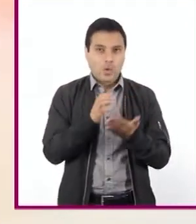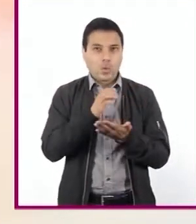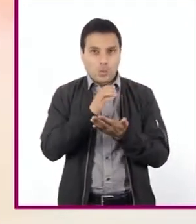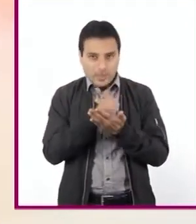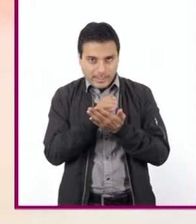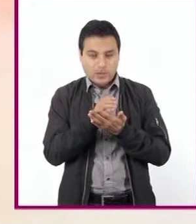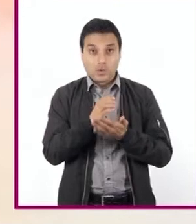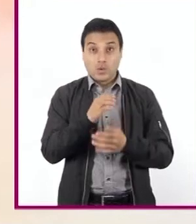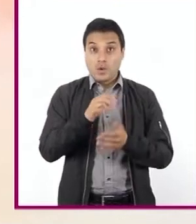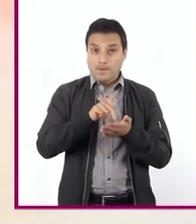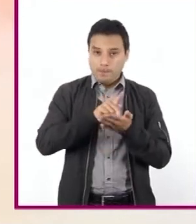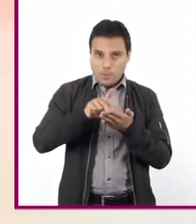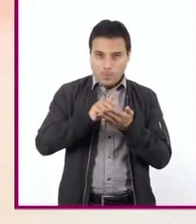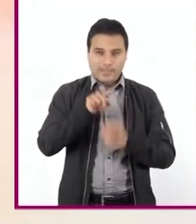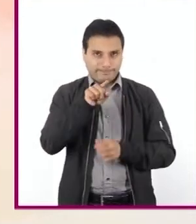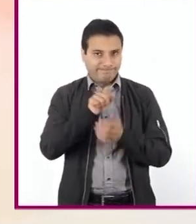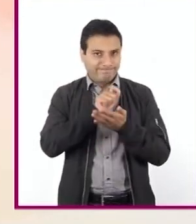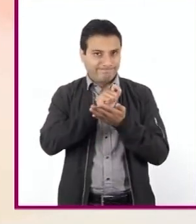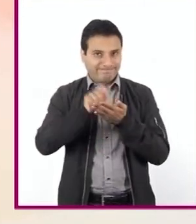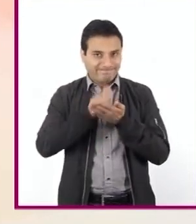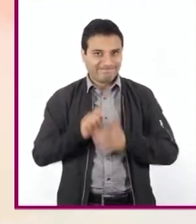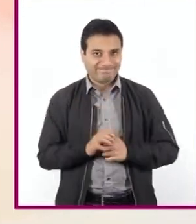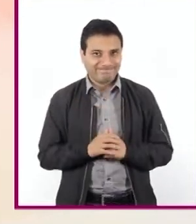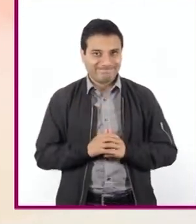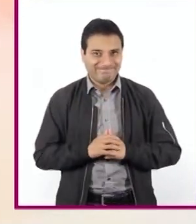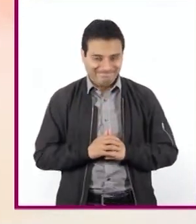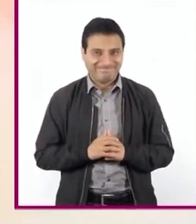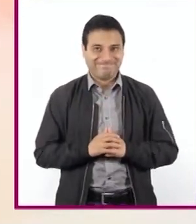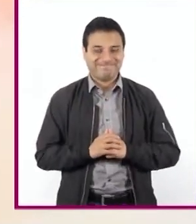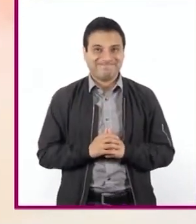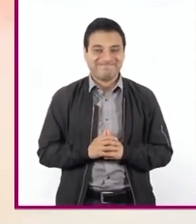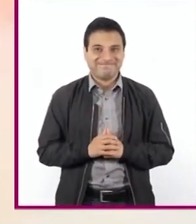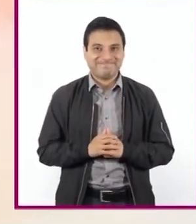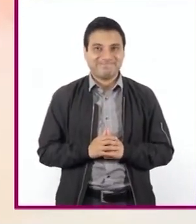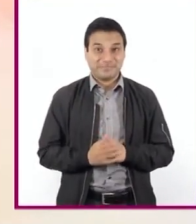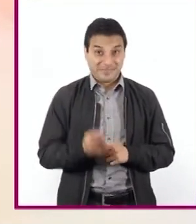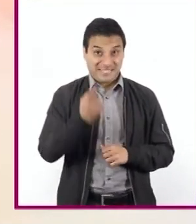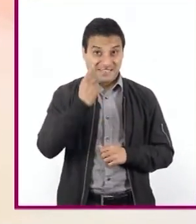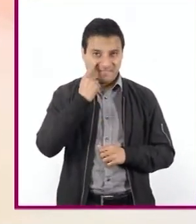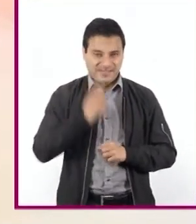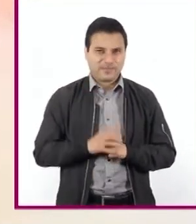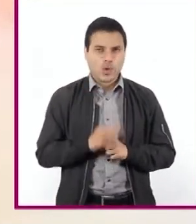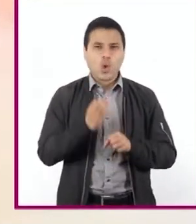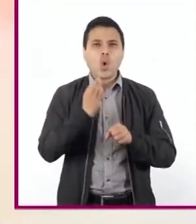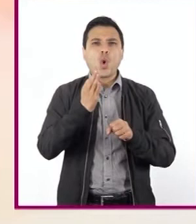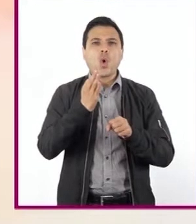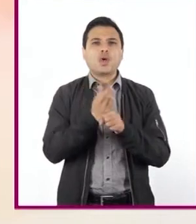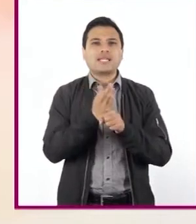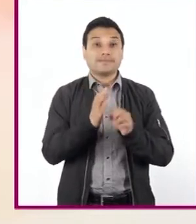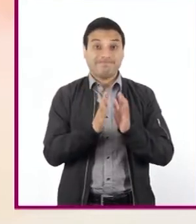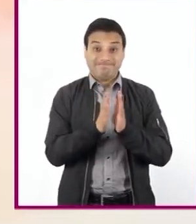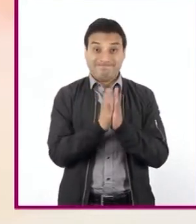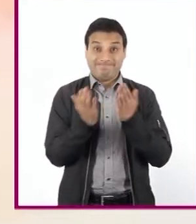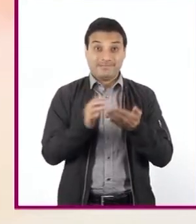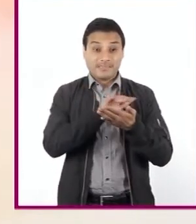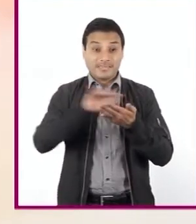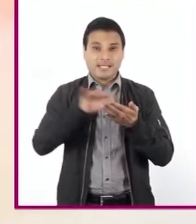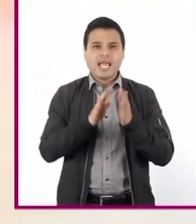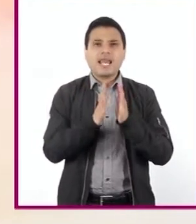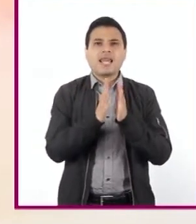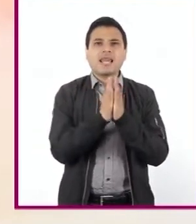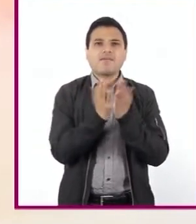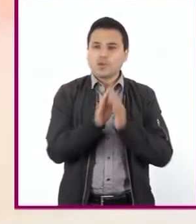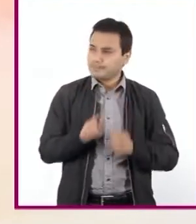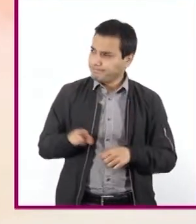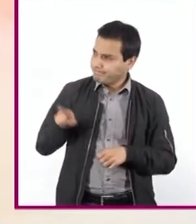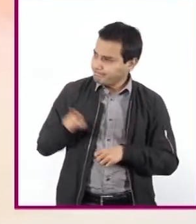y bolígrafo para hacer anotaciones. Ahora los invito a conocer un texto extraído del libro México